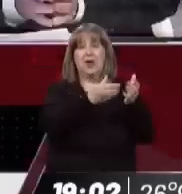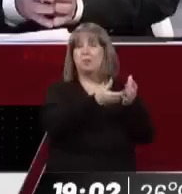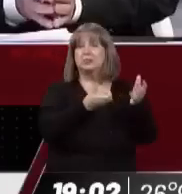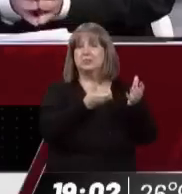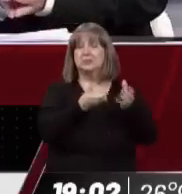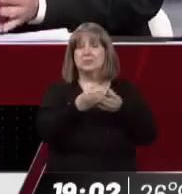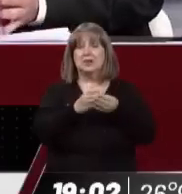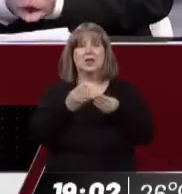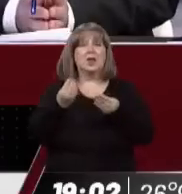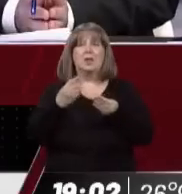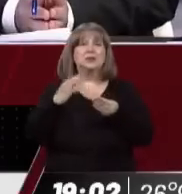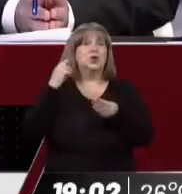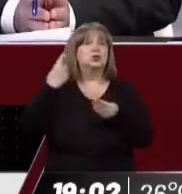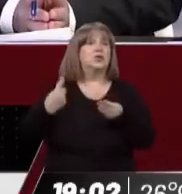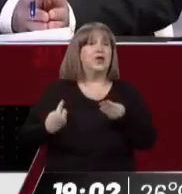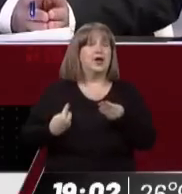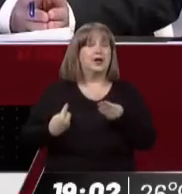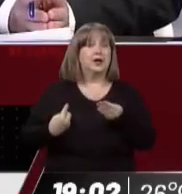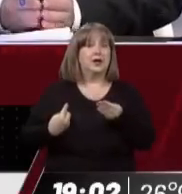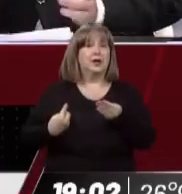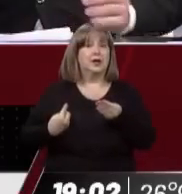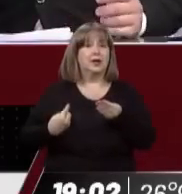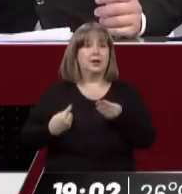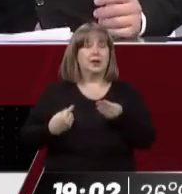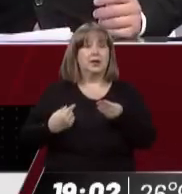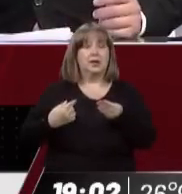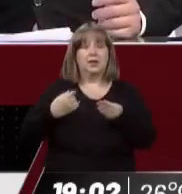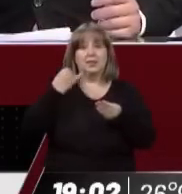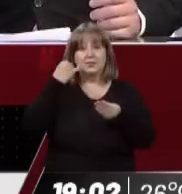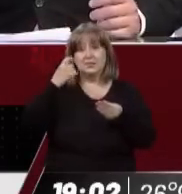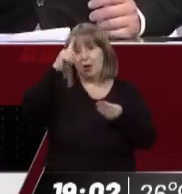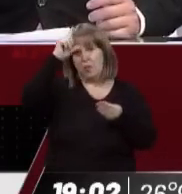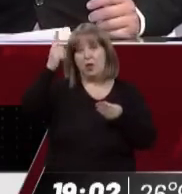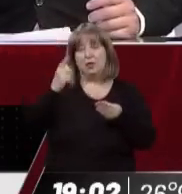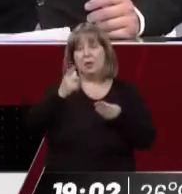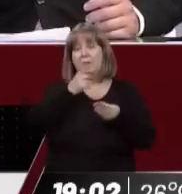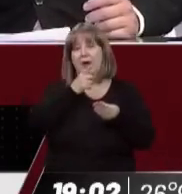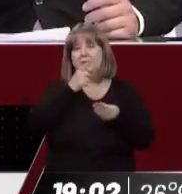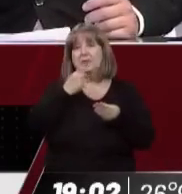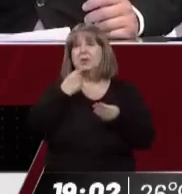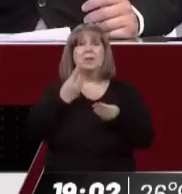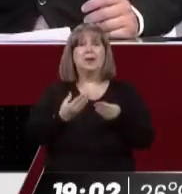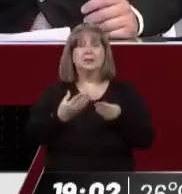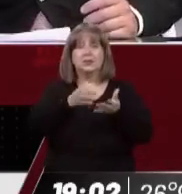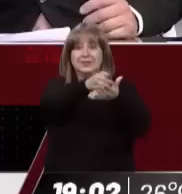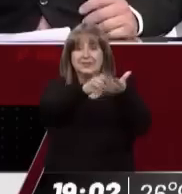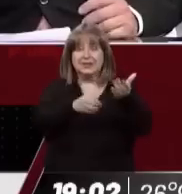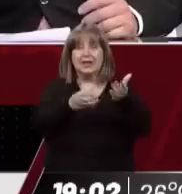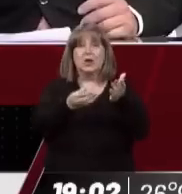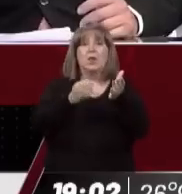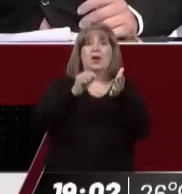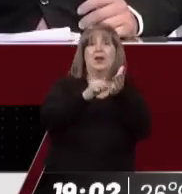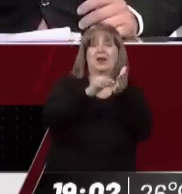sofía fue reseteado como se dice exactamente algo que no debería de pasar no y menos en estas circunstancias y con la